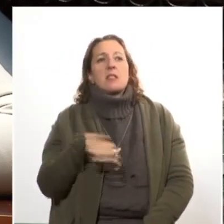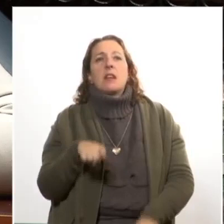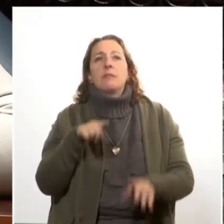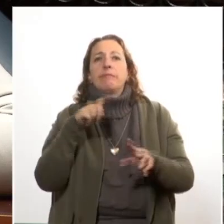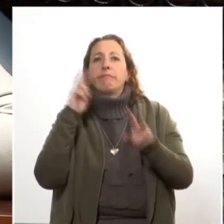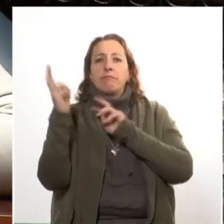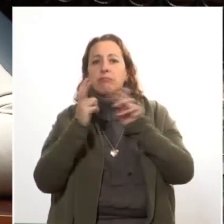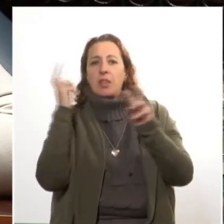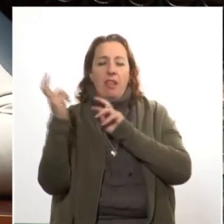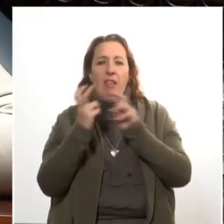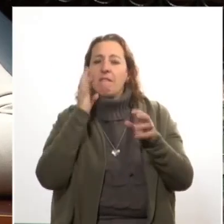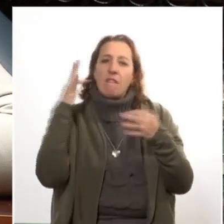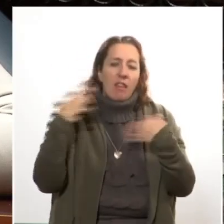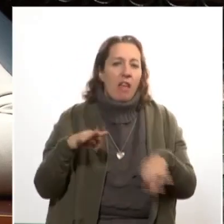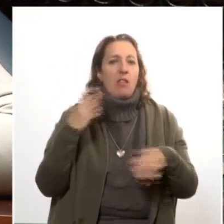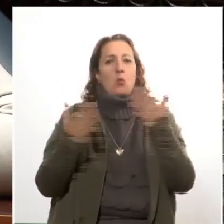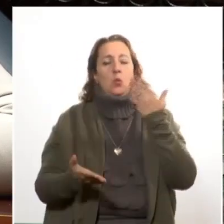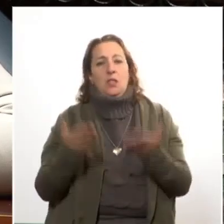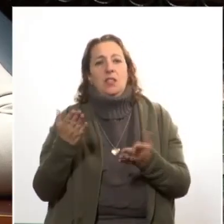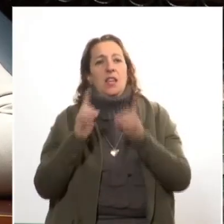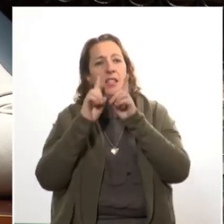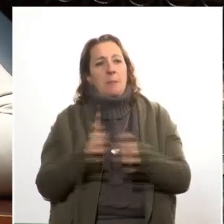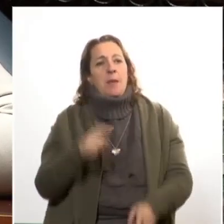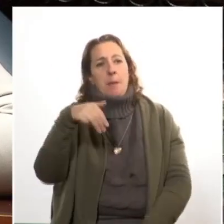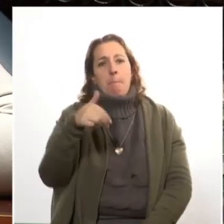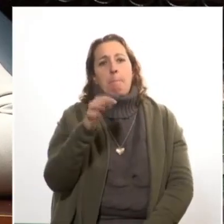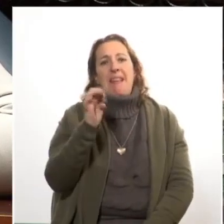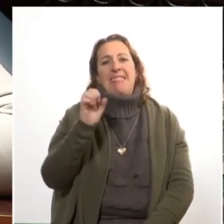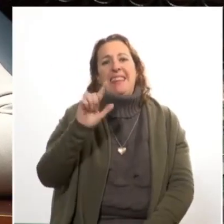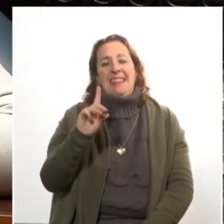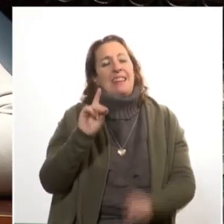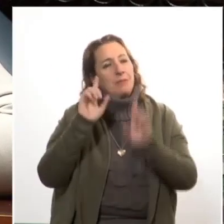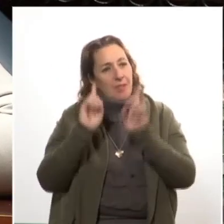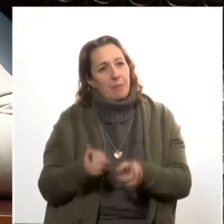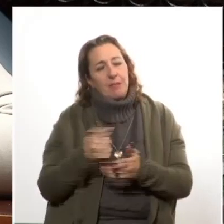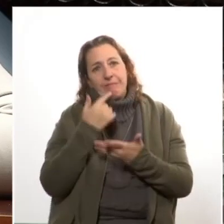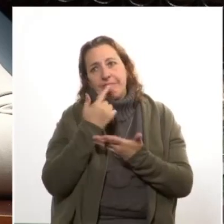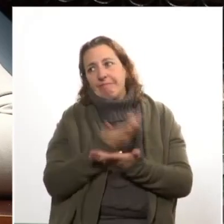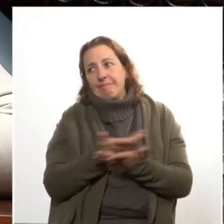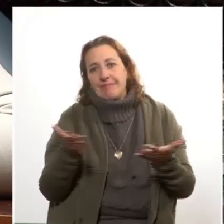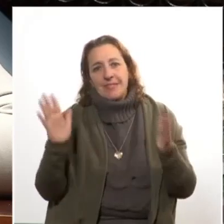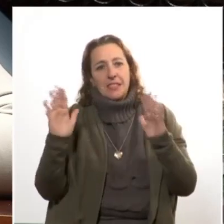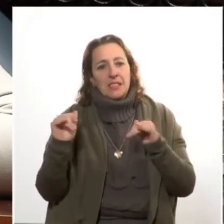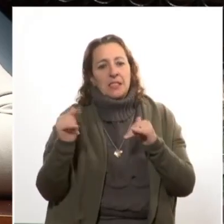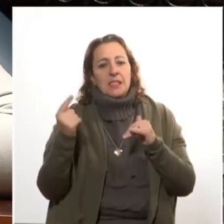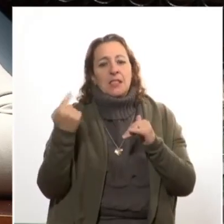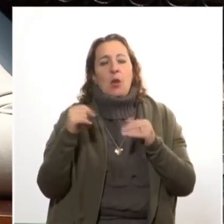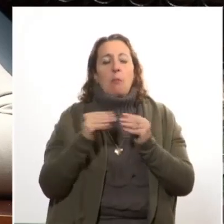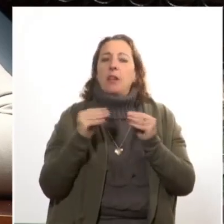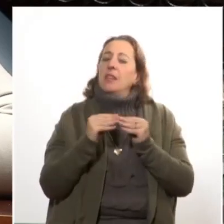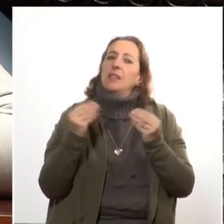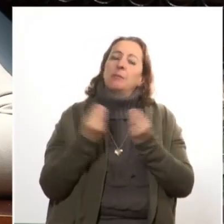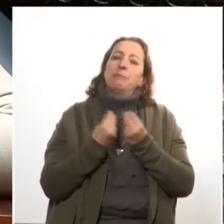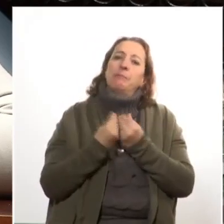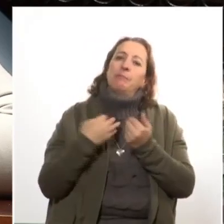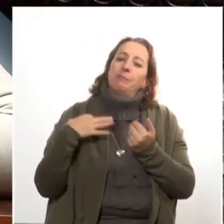ella también señaló la propia Matilde, nuestra homenajeada, al despedirla. Se nos va una compañera de buena parte de nuestra vida.